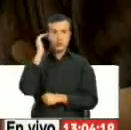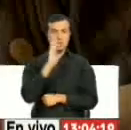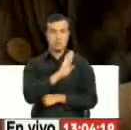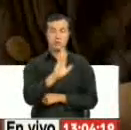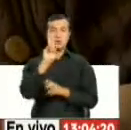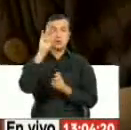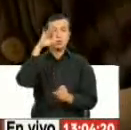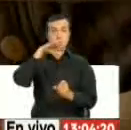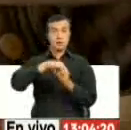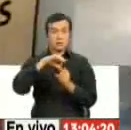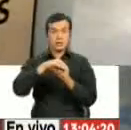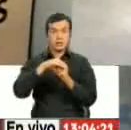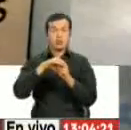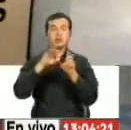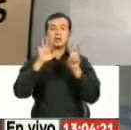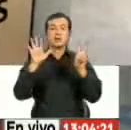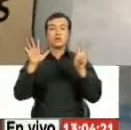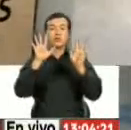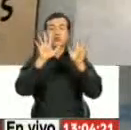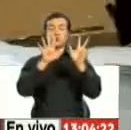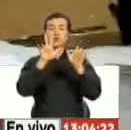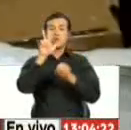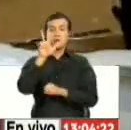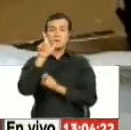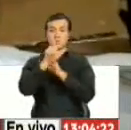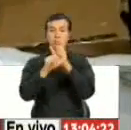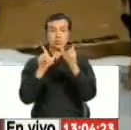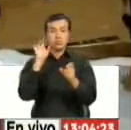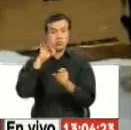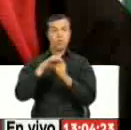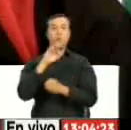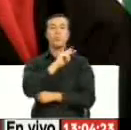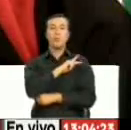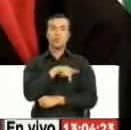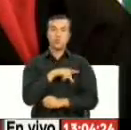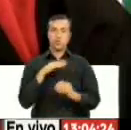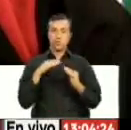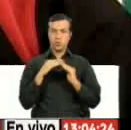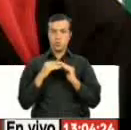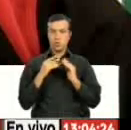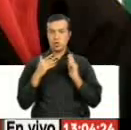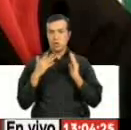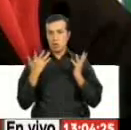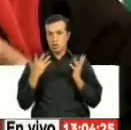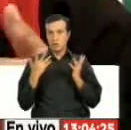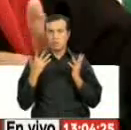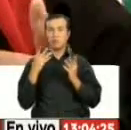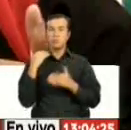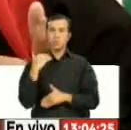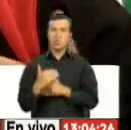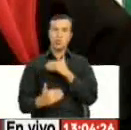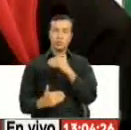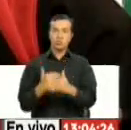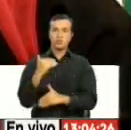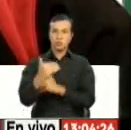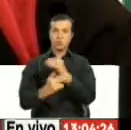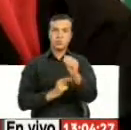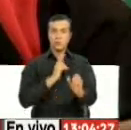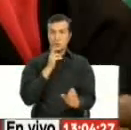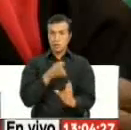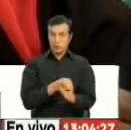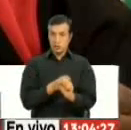consulta popular y referendo 783 de electores votarán desde su casa que no sólo somos parte de un proceso de participación